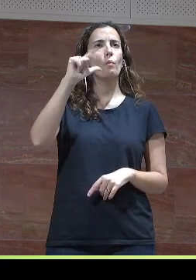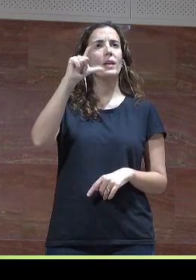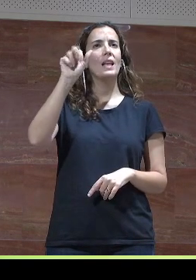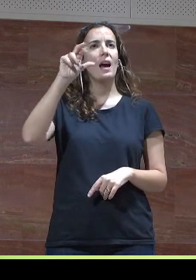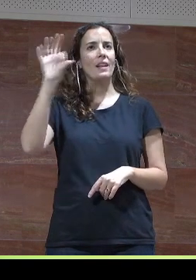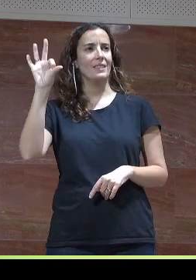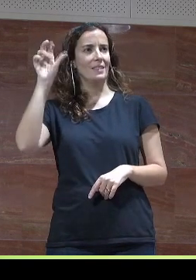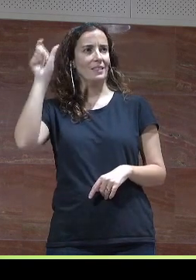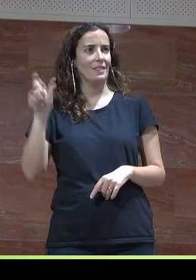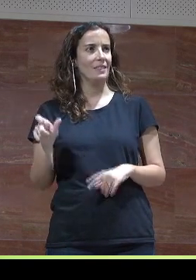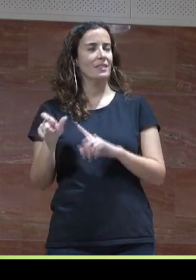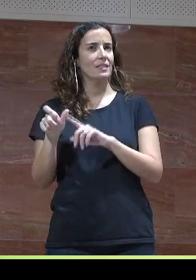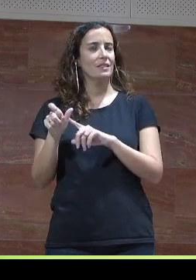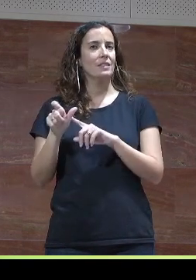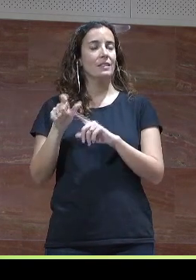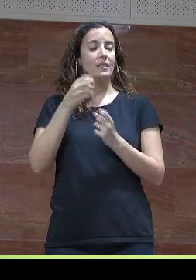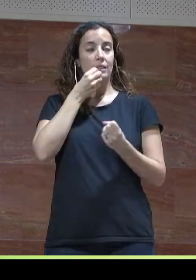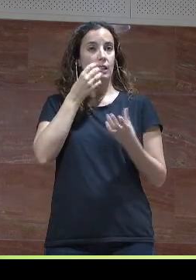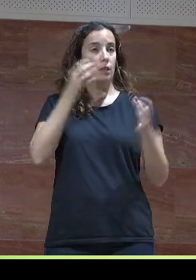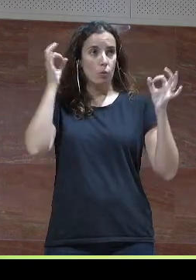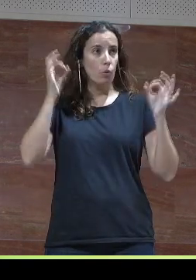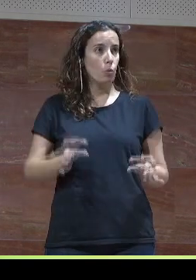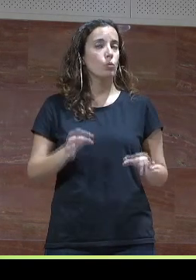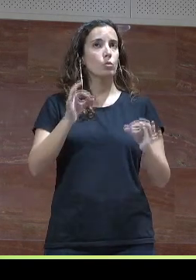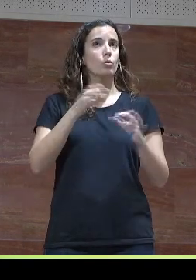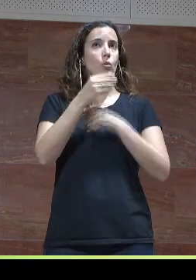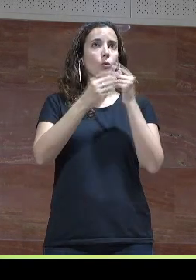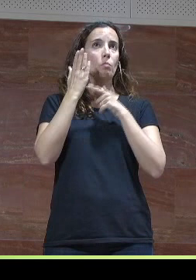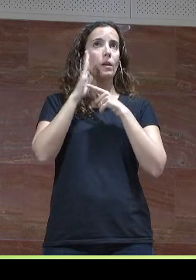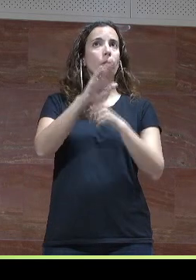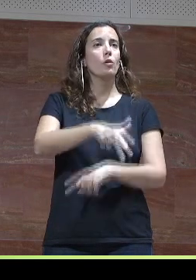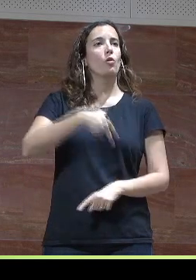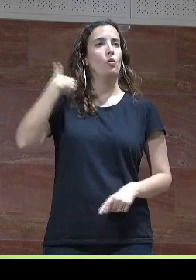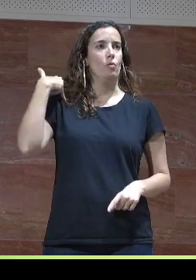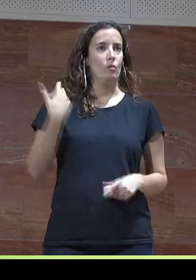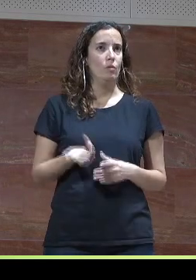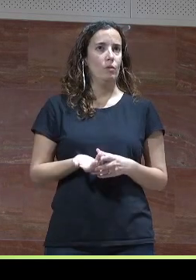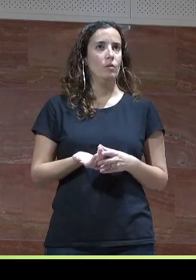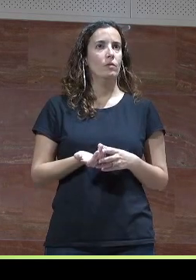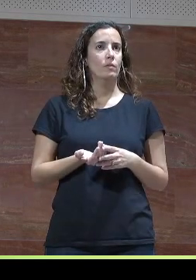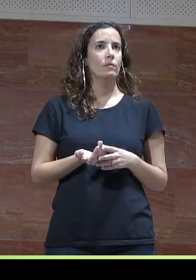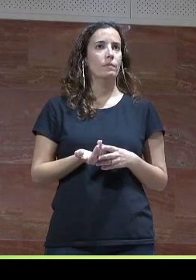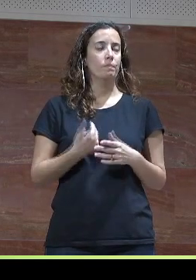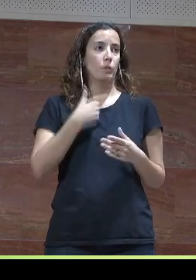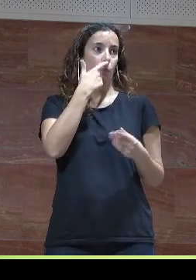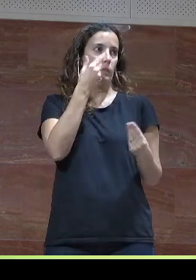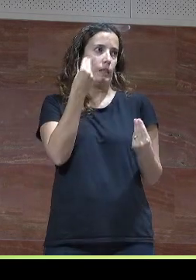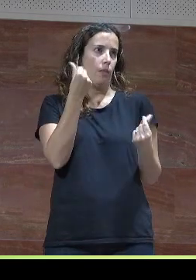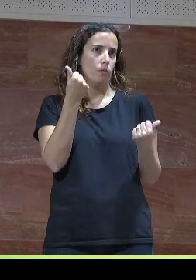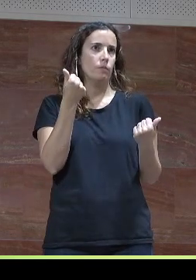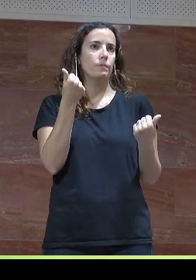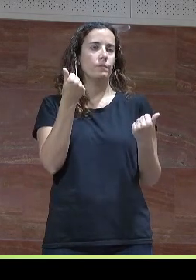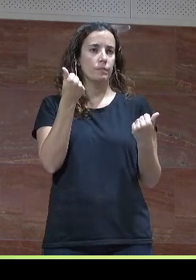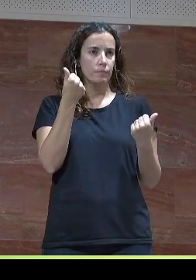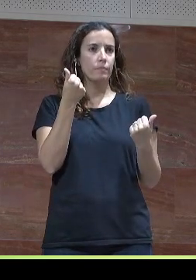estaba haciendo justamente un planteamiento global. Y me da la impresión a mí que no